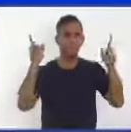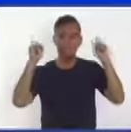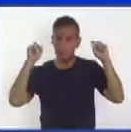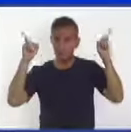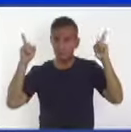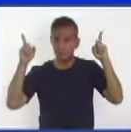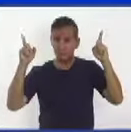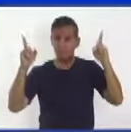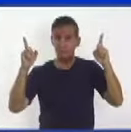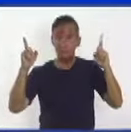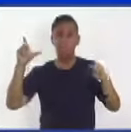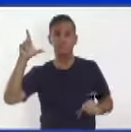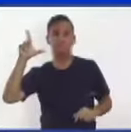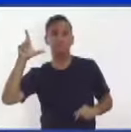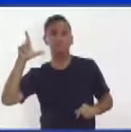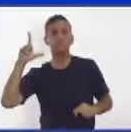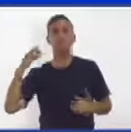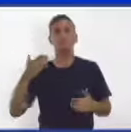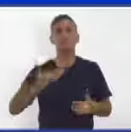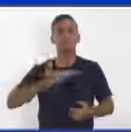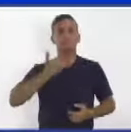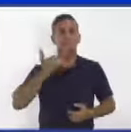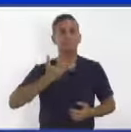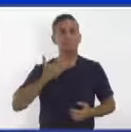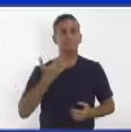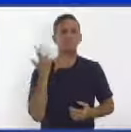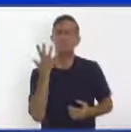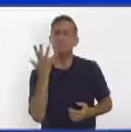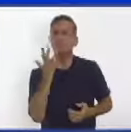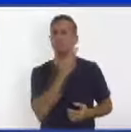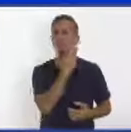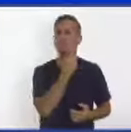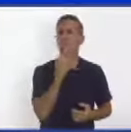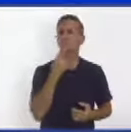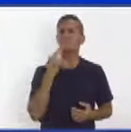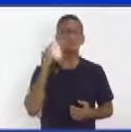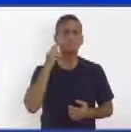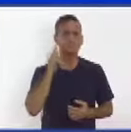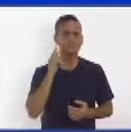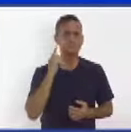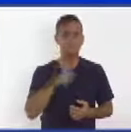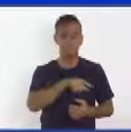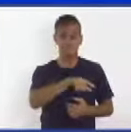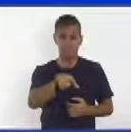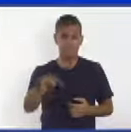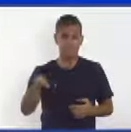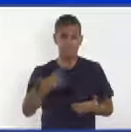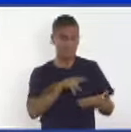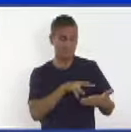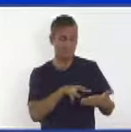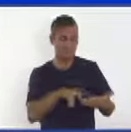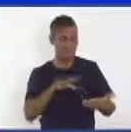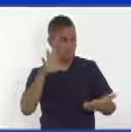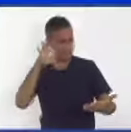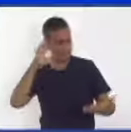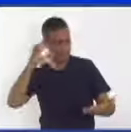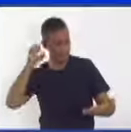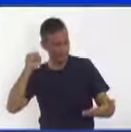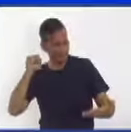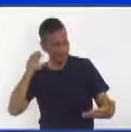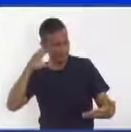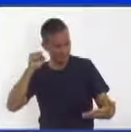de josé martí cuando ustedes hayan leído y comprendido las ideas que están